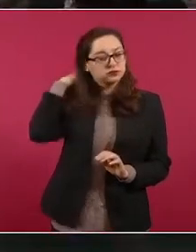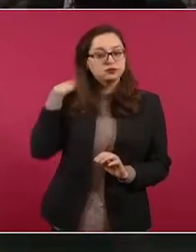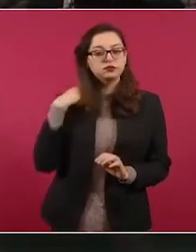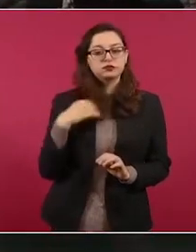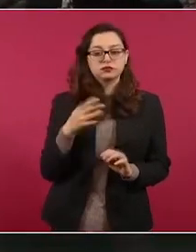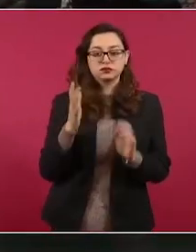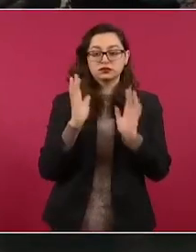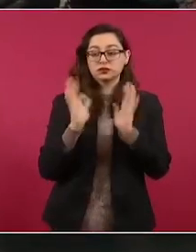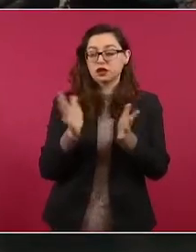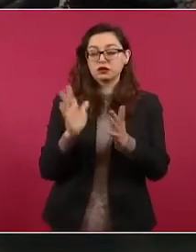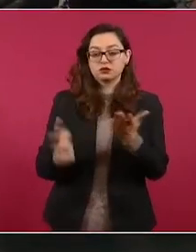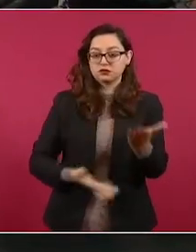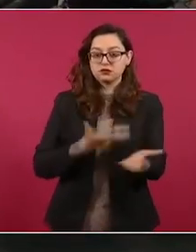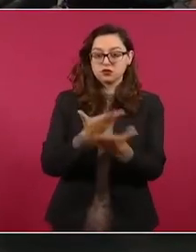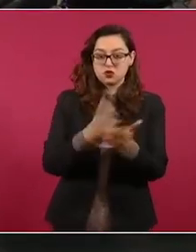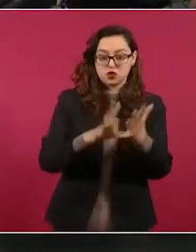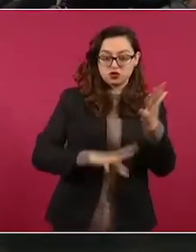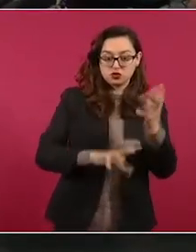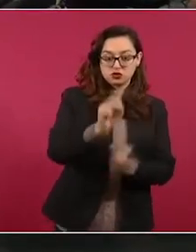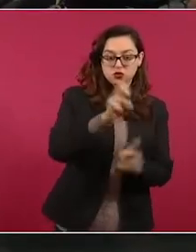iniciativa de reforma legal,